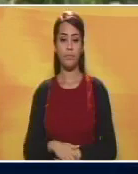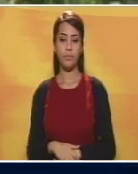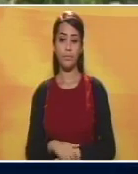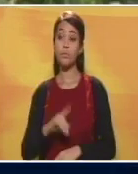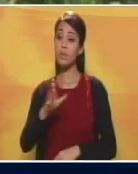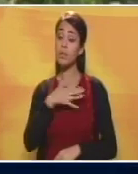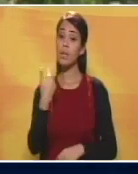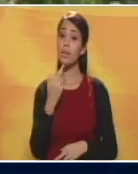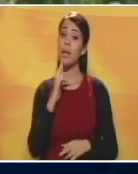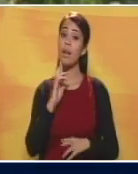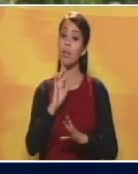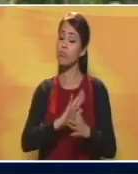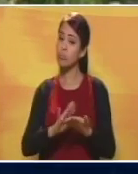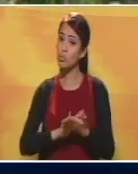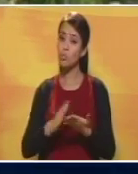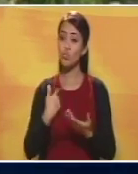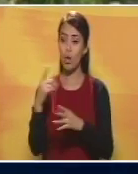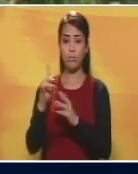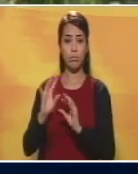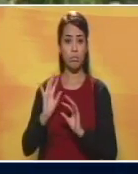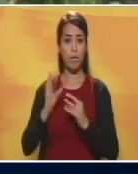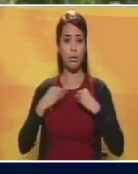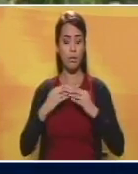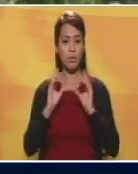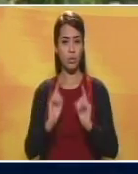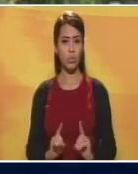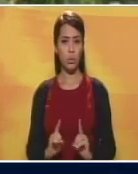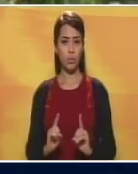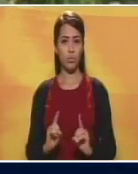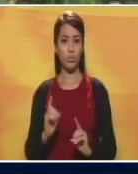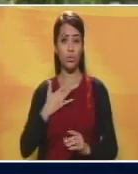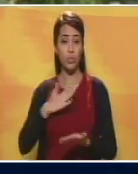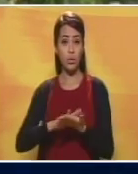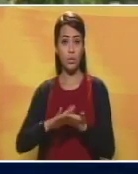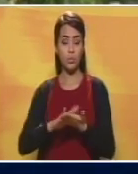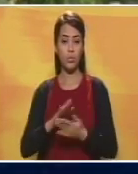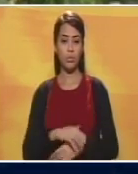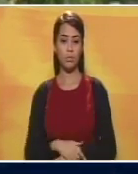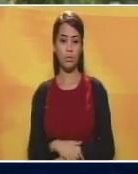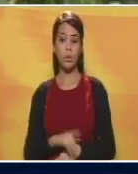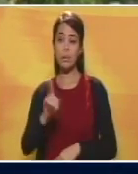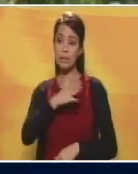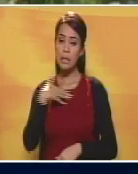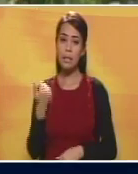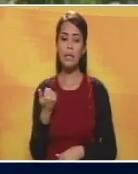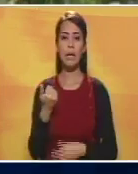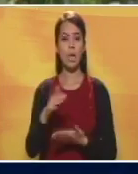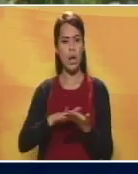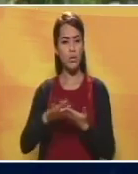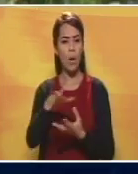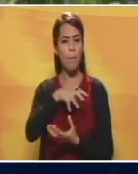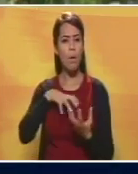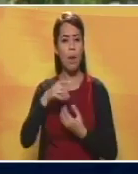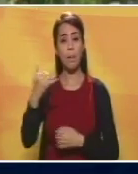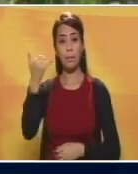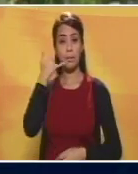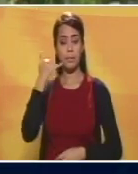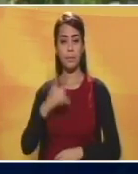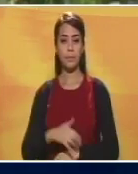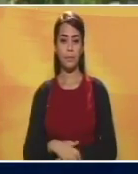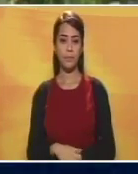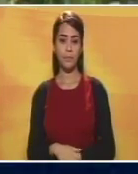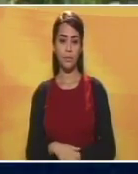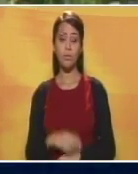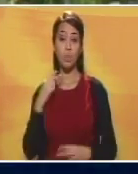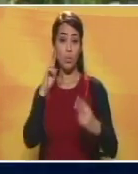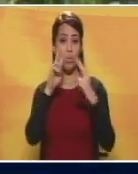él quiere resolverlo, está en sus manos. Yo tengo la solución. Si él quiere resolverlo, este problema, que me llame.